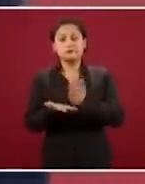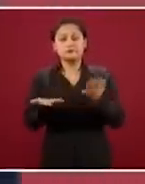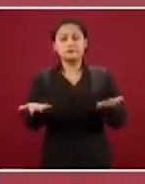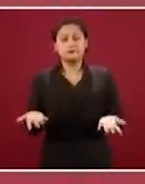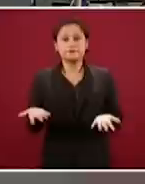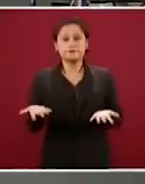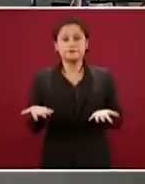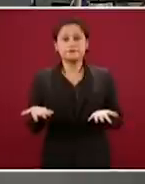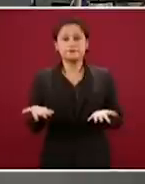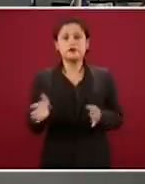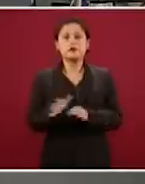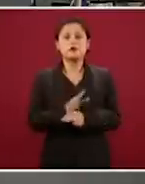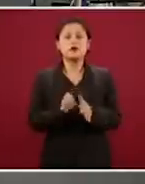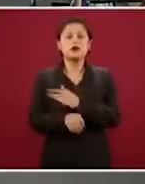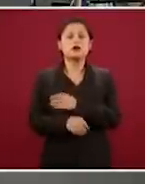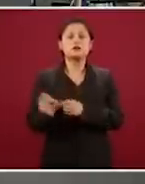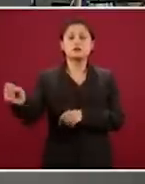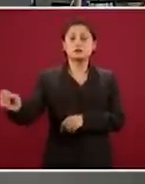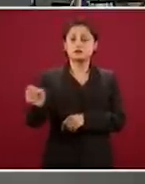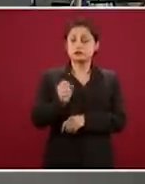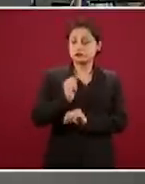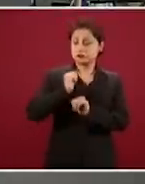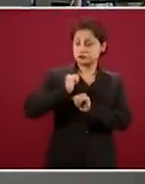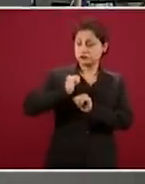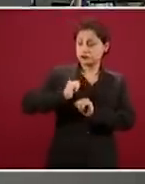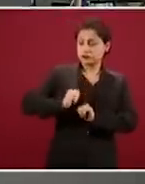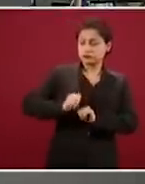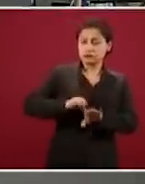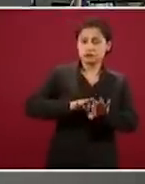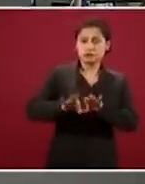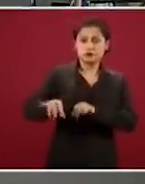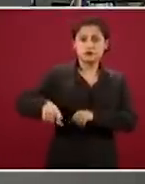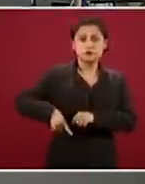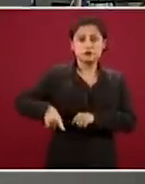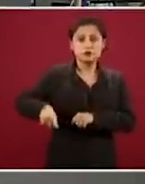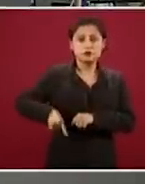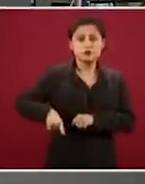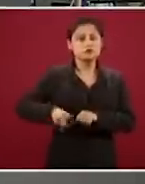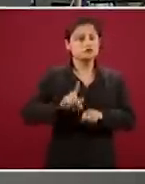funcionarios que sean contratados, servidores públicos,